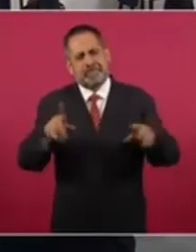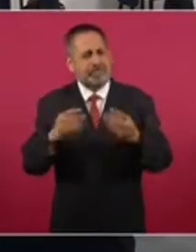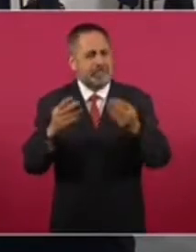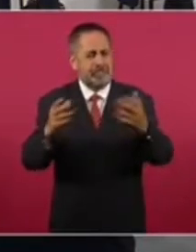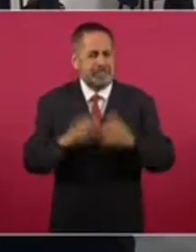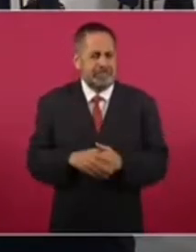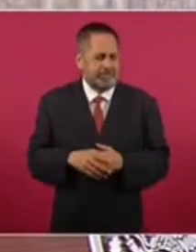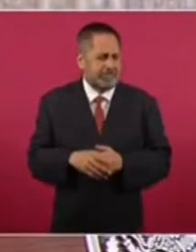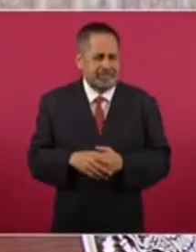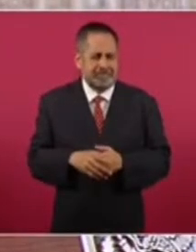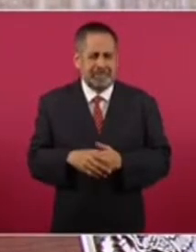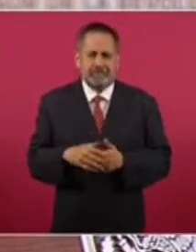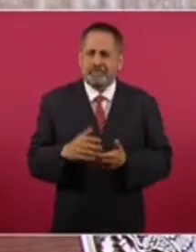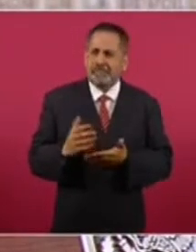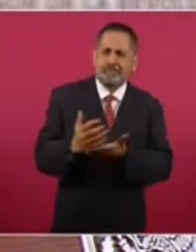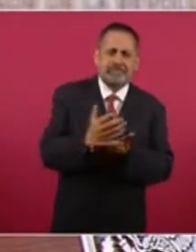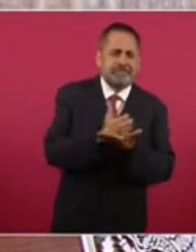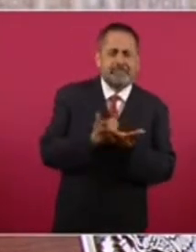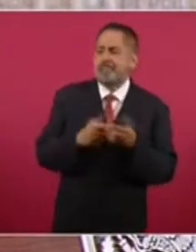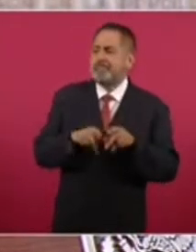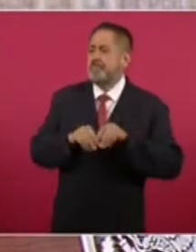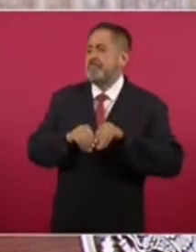Como pan caliente.